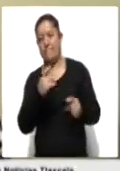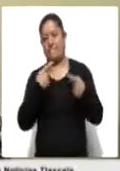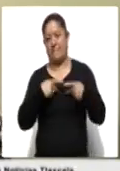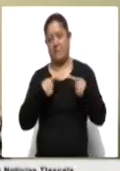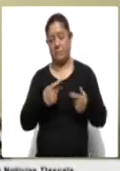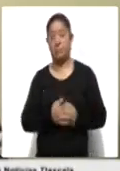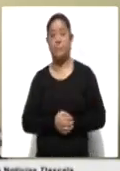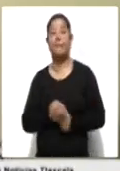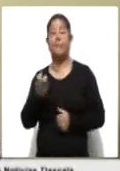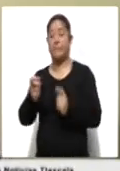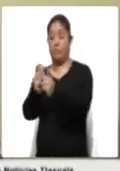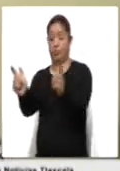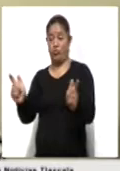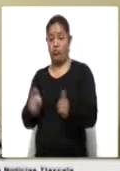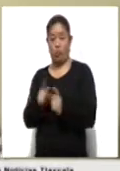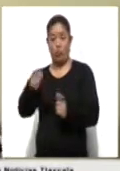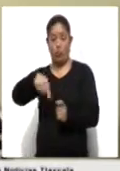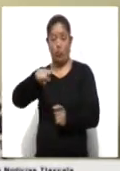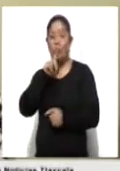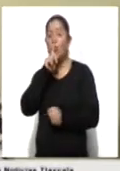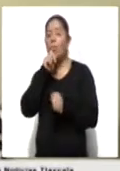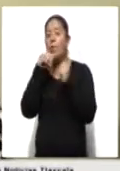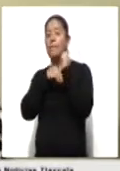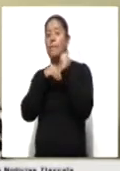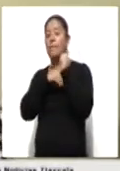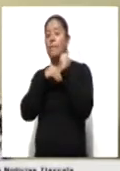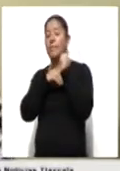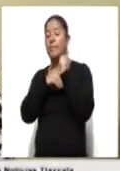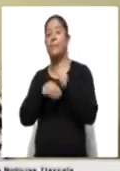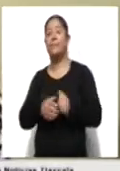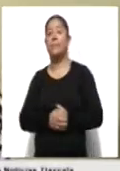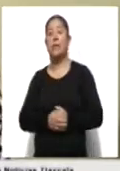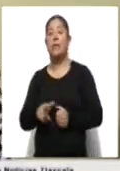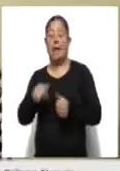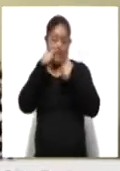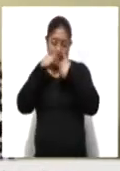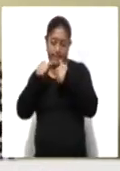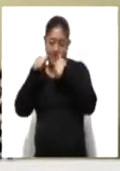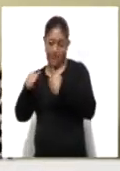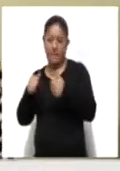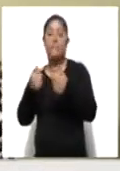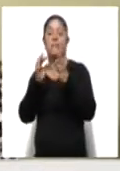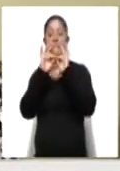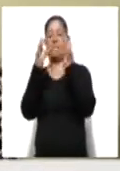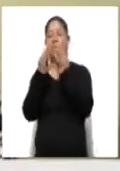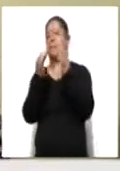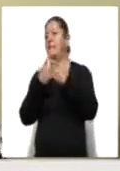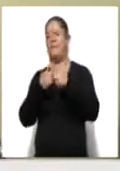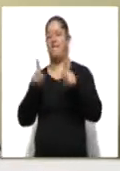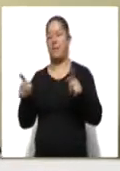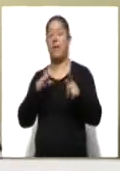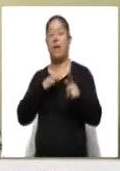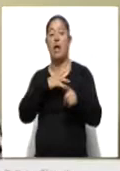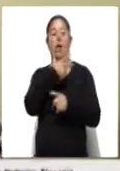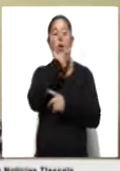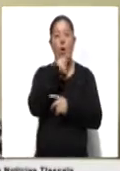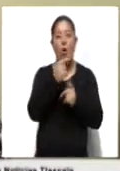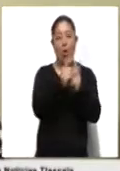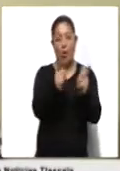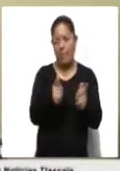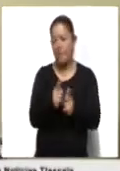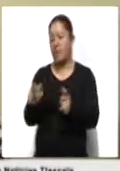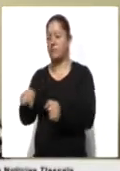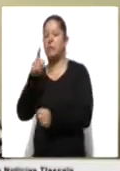Estos grupos que se manejan en confidencialidad, que además se atienden de forma diferente, ¿no? Se atienden hombres en un grupo y mujeres se atienden de